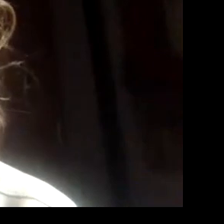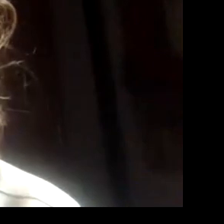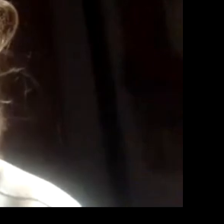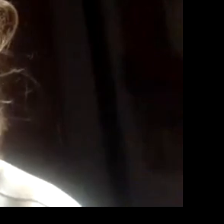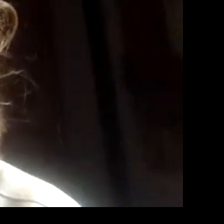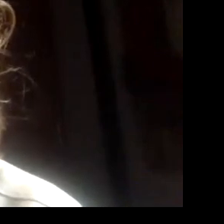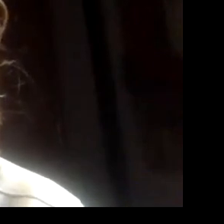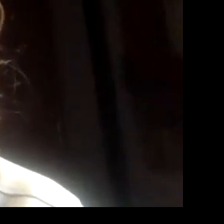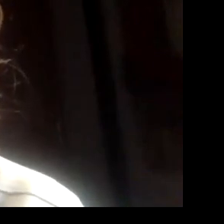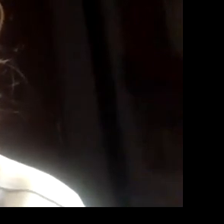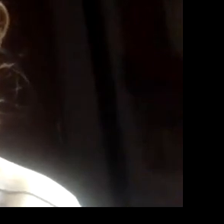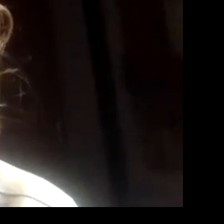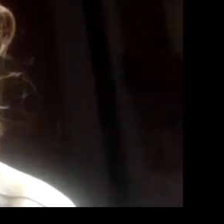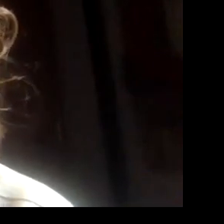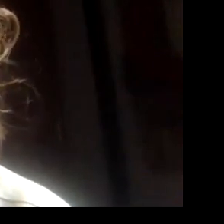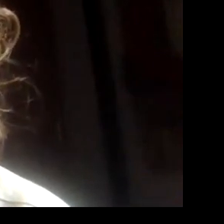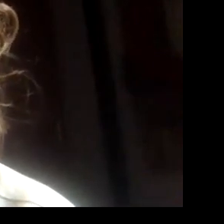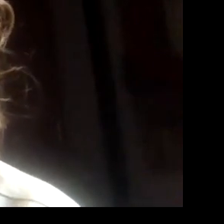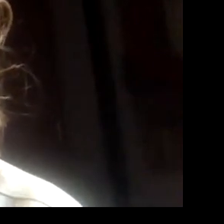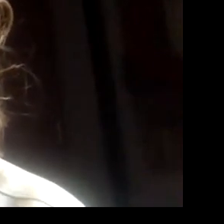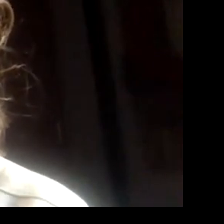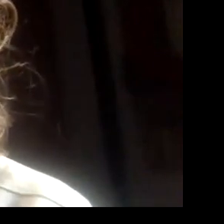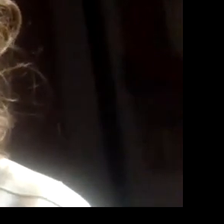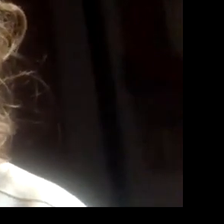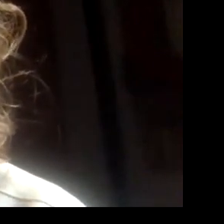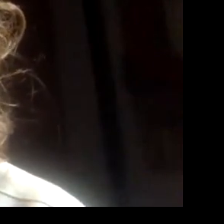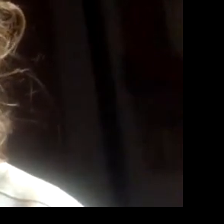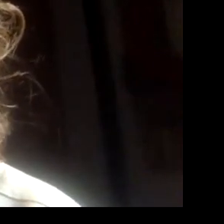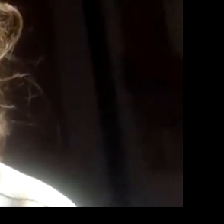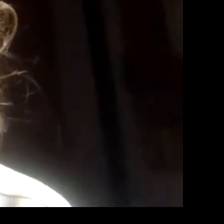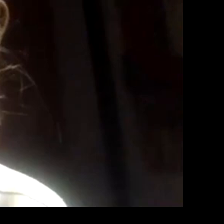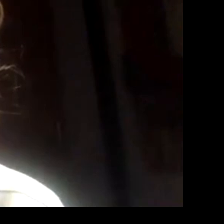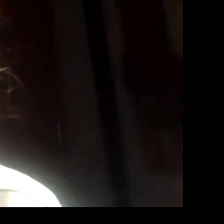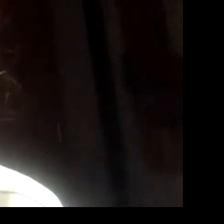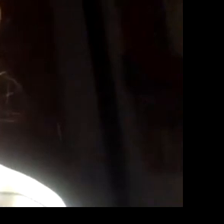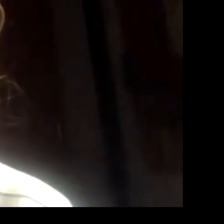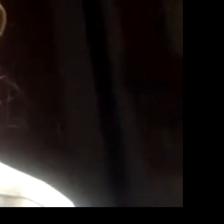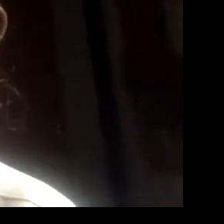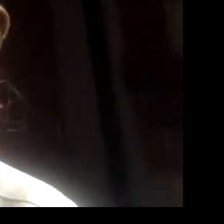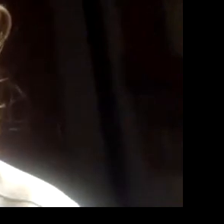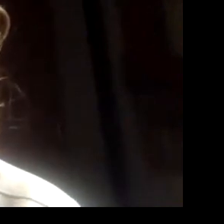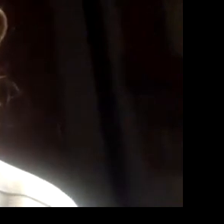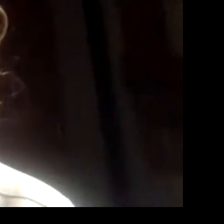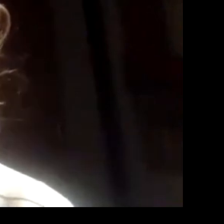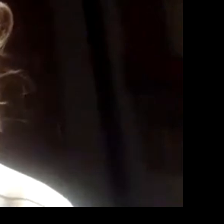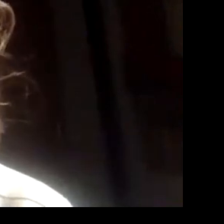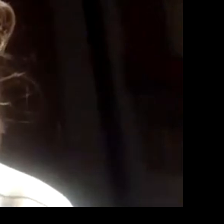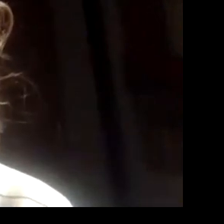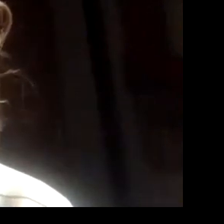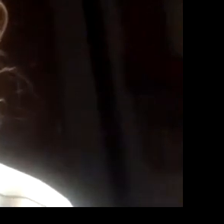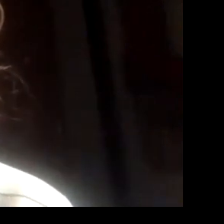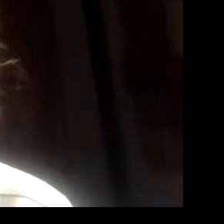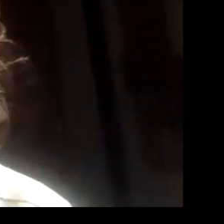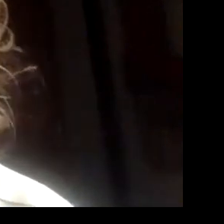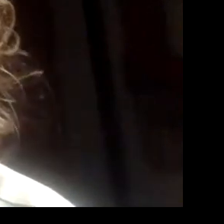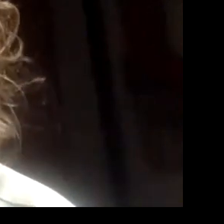células excitables que incluyen músculo esquelético y cardíaco, neuronas y células secretoras. Y